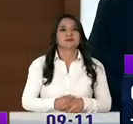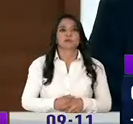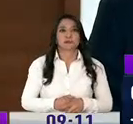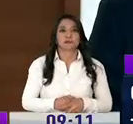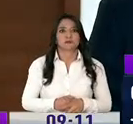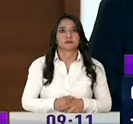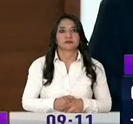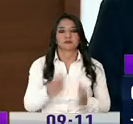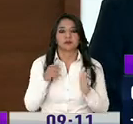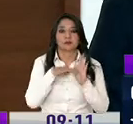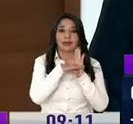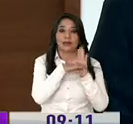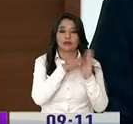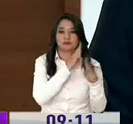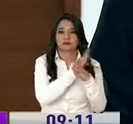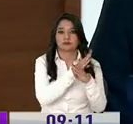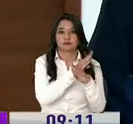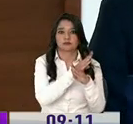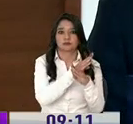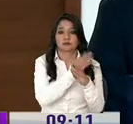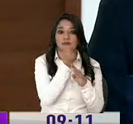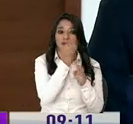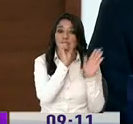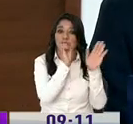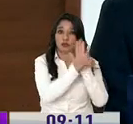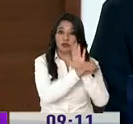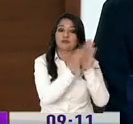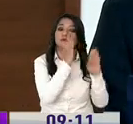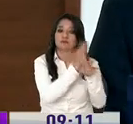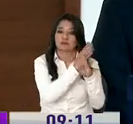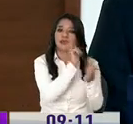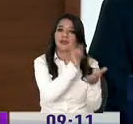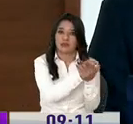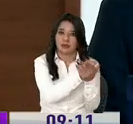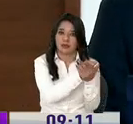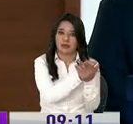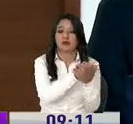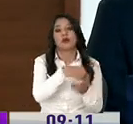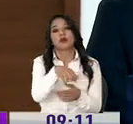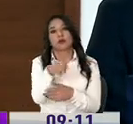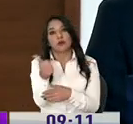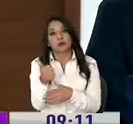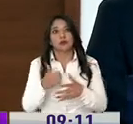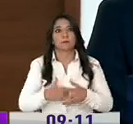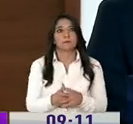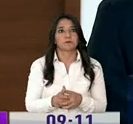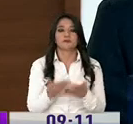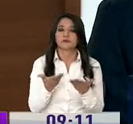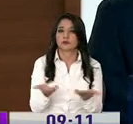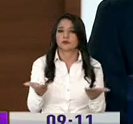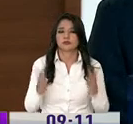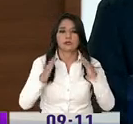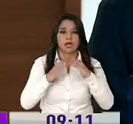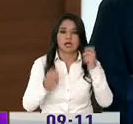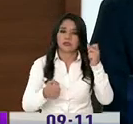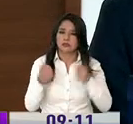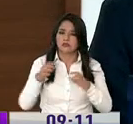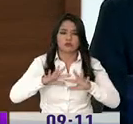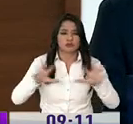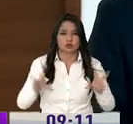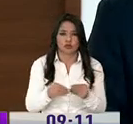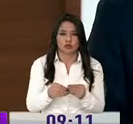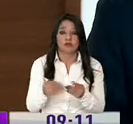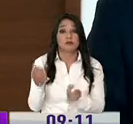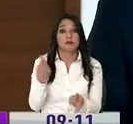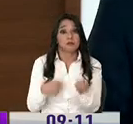no se utilicen sus cuentas y esos montos que se mantengan dentro de estas cuentas, y de otra parte, sus bienes inmobiliarios